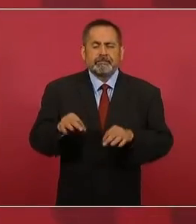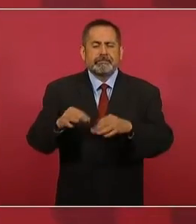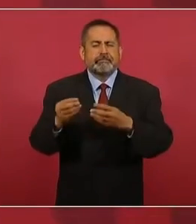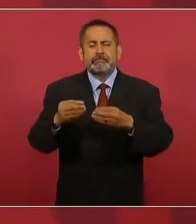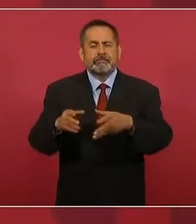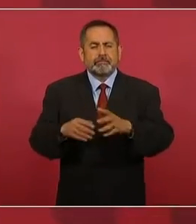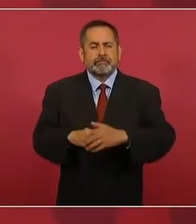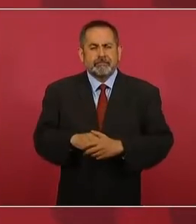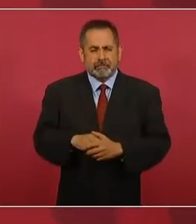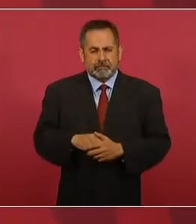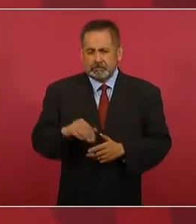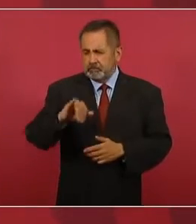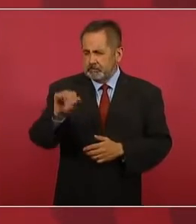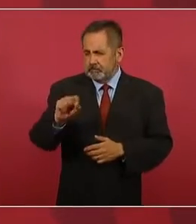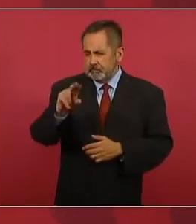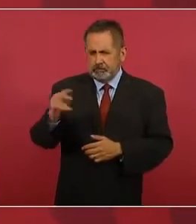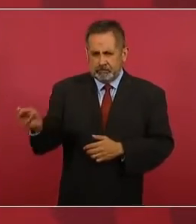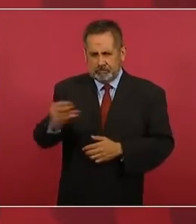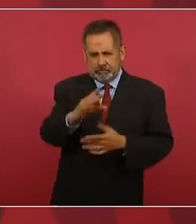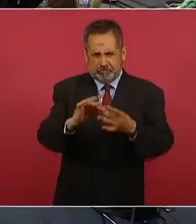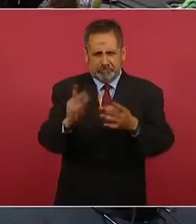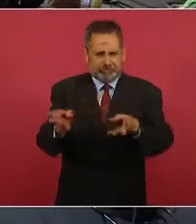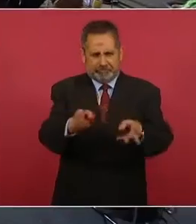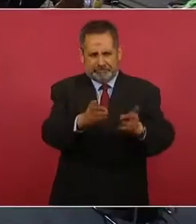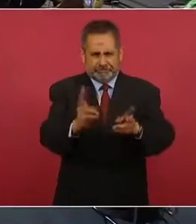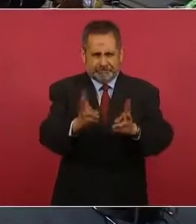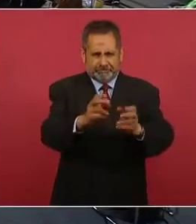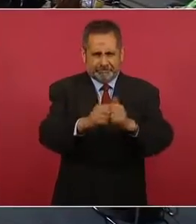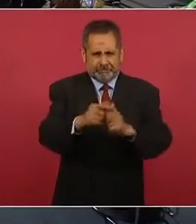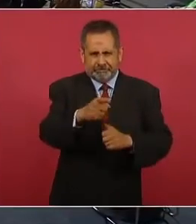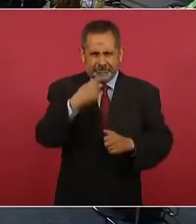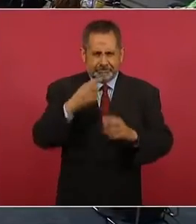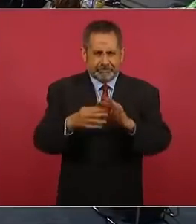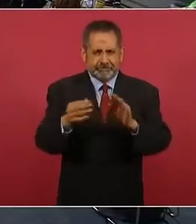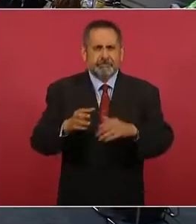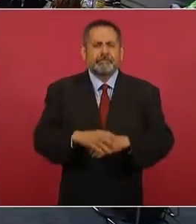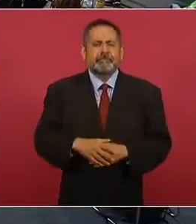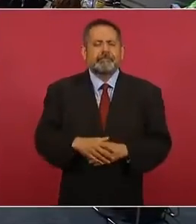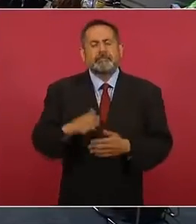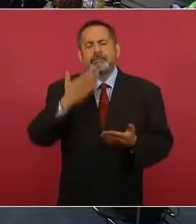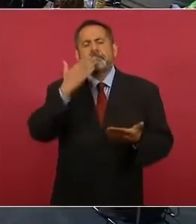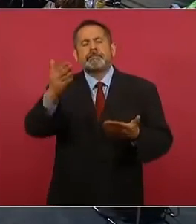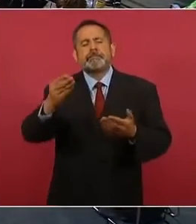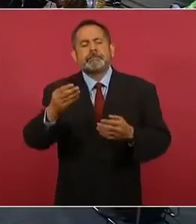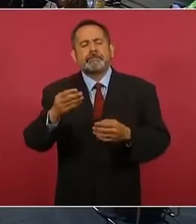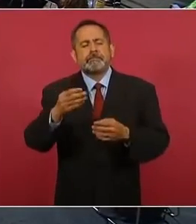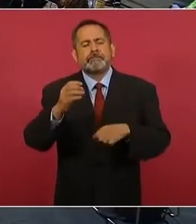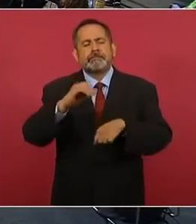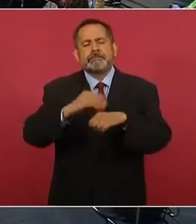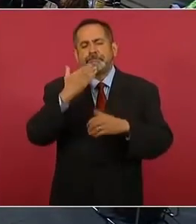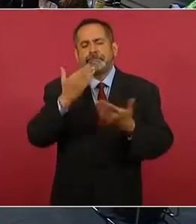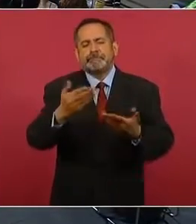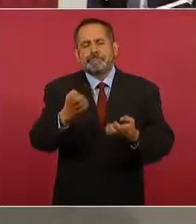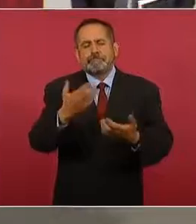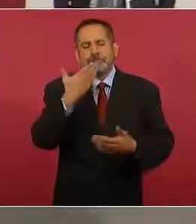trabajo. Jesús les comenta. Bueno, que la pasen bien ustedes.